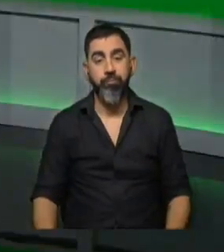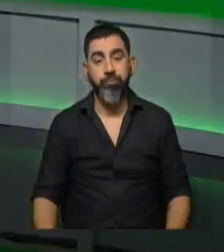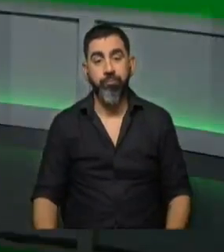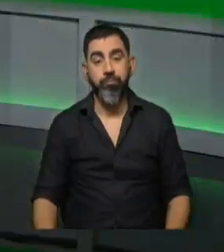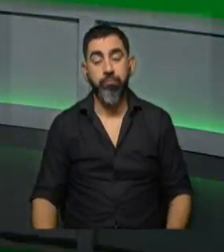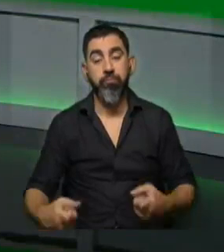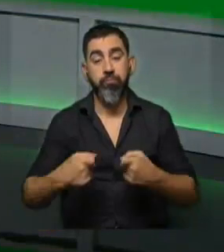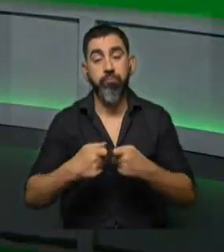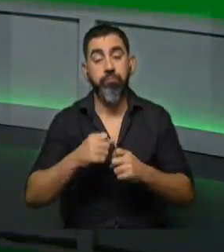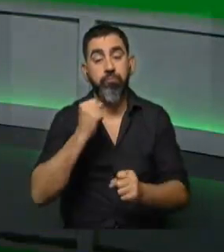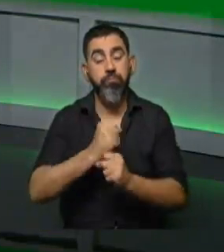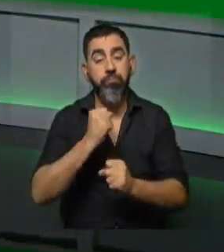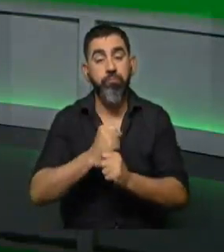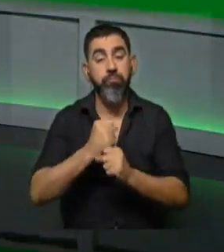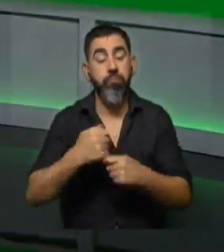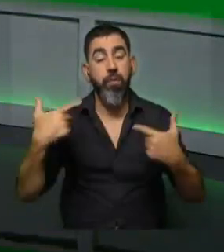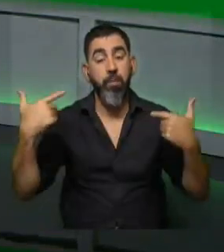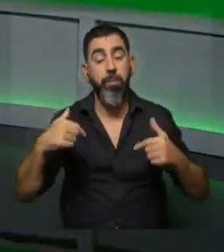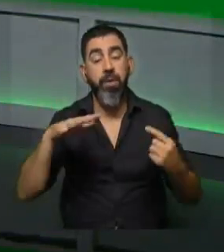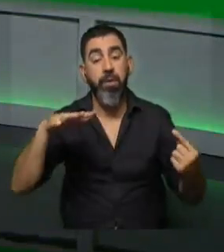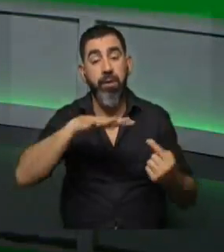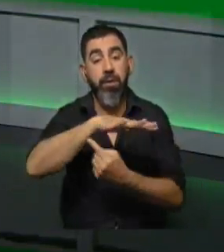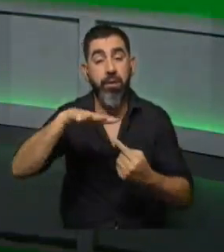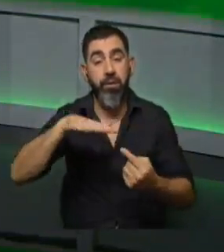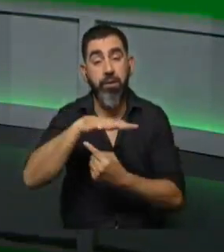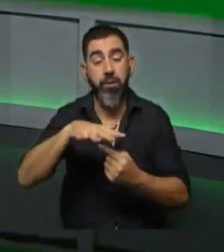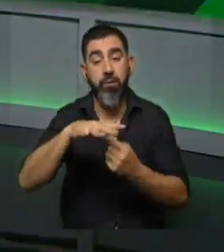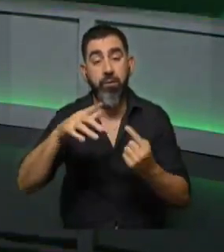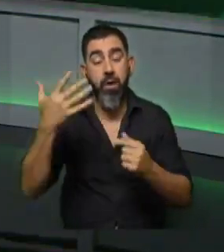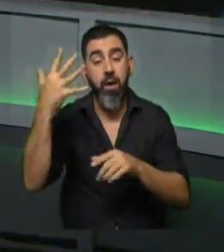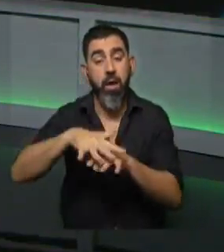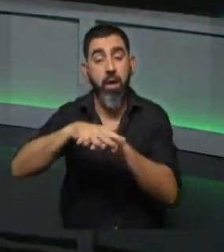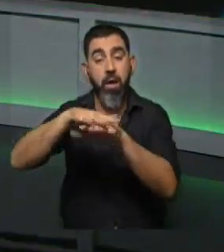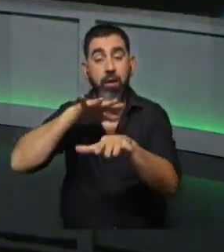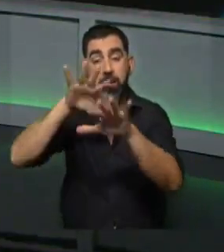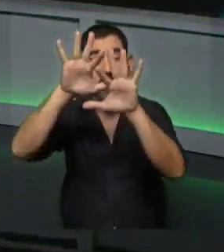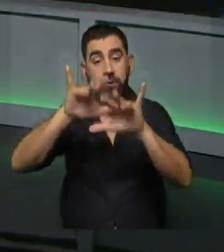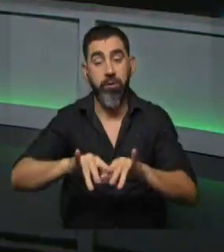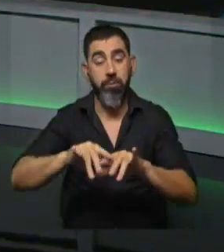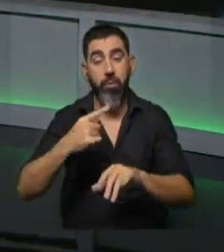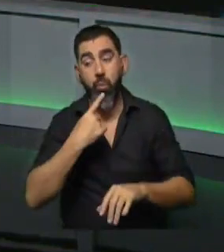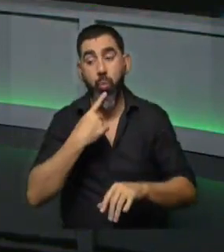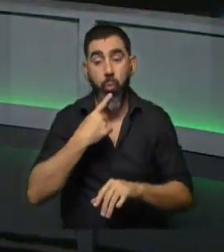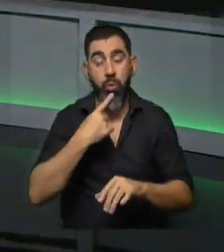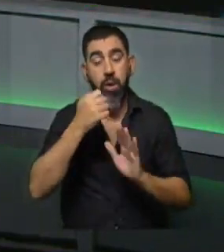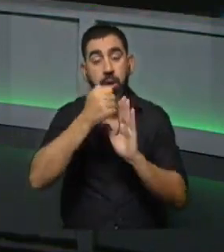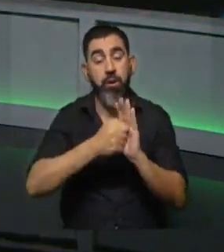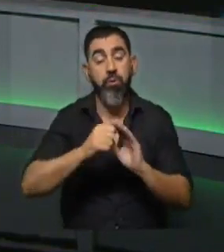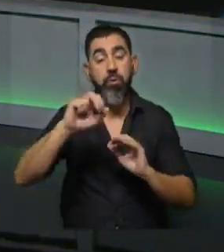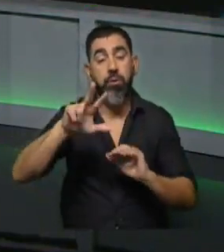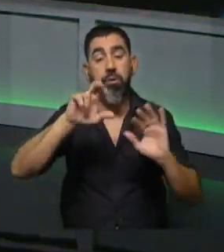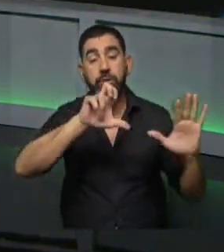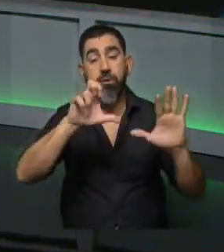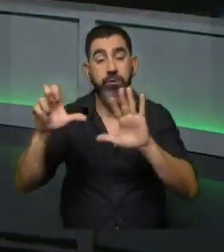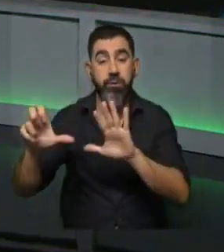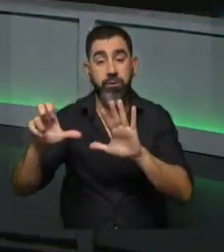la asociación de trabajadores del Ministerio de ambiente a trama reunida en Asamblea emitió un comunicado cuestionando el artículo 366